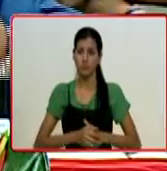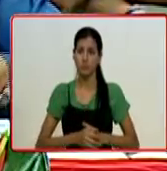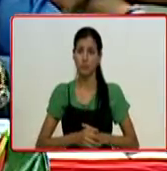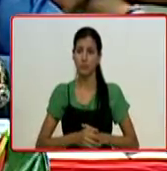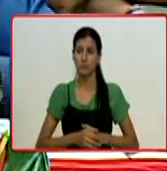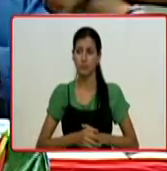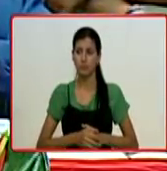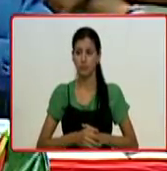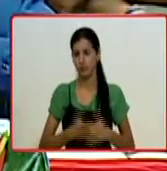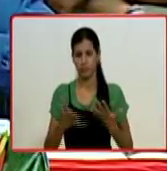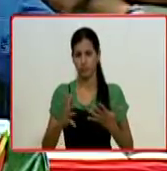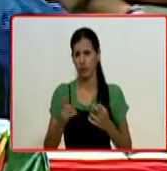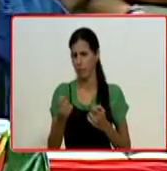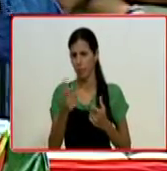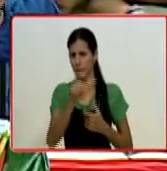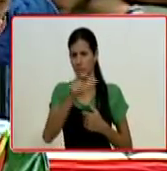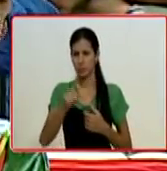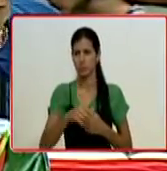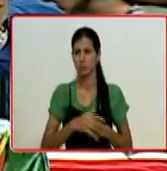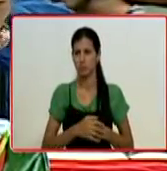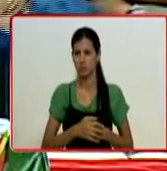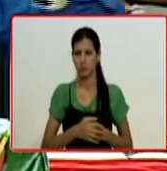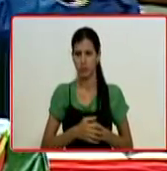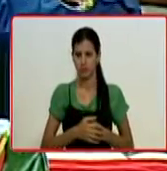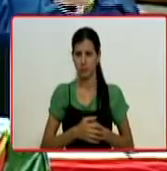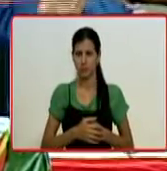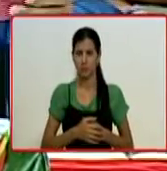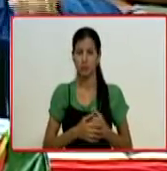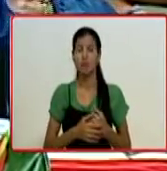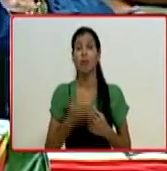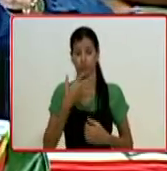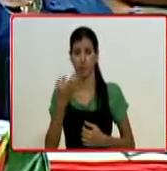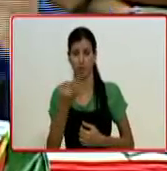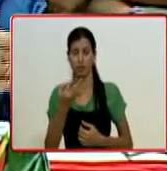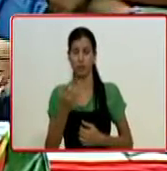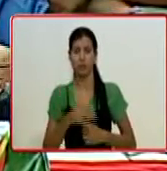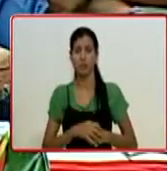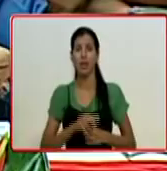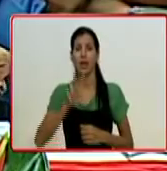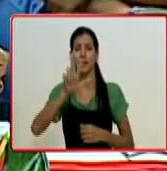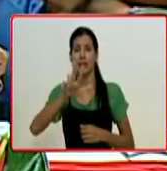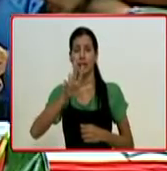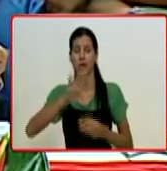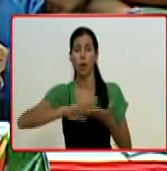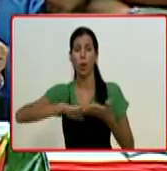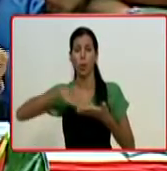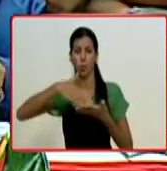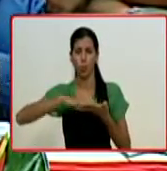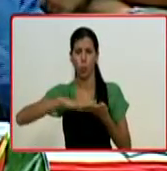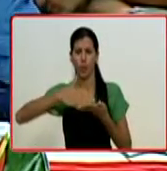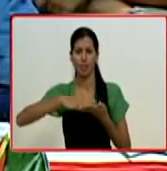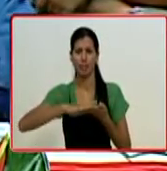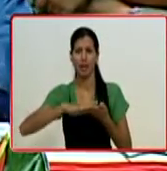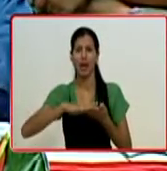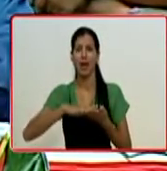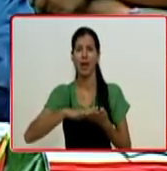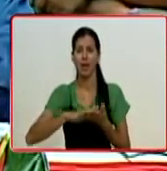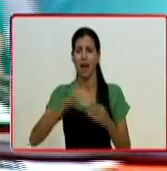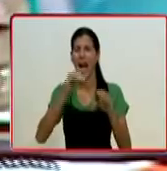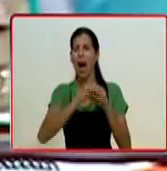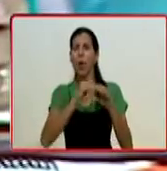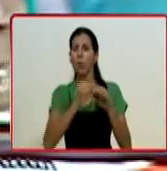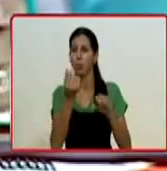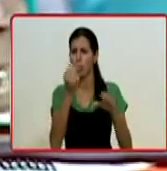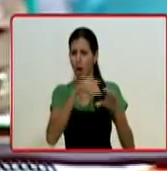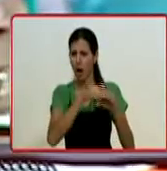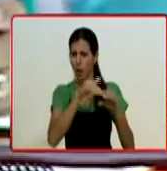manera simbólica, pero real, las tres cuentas de ahorro nuevas